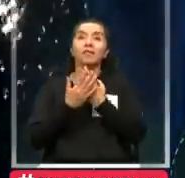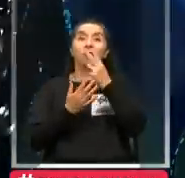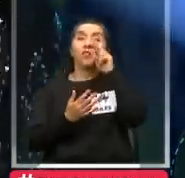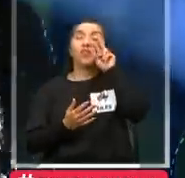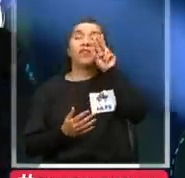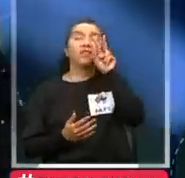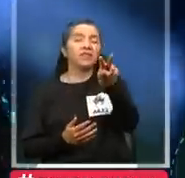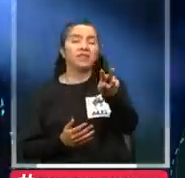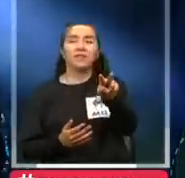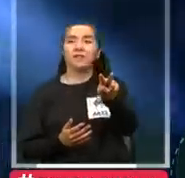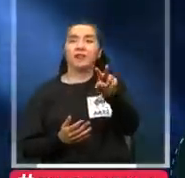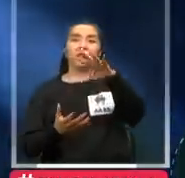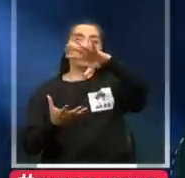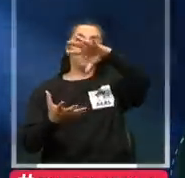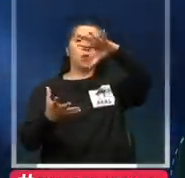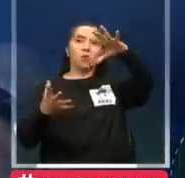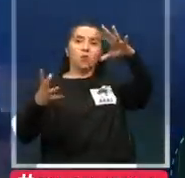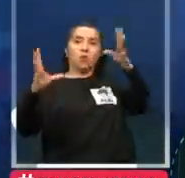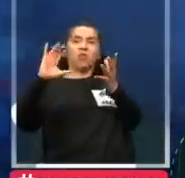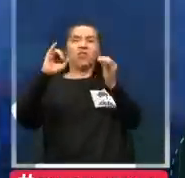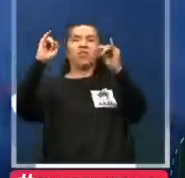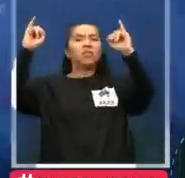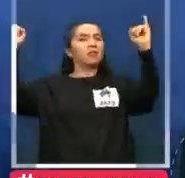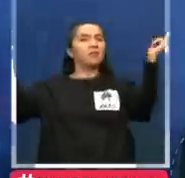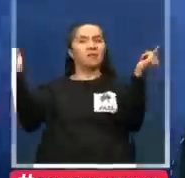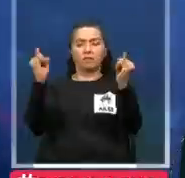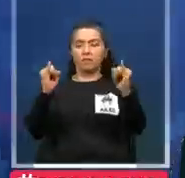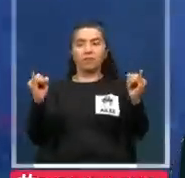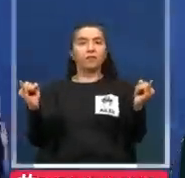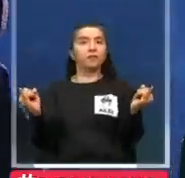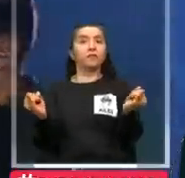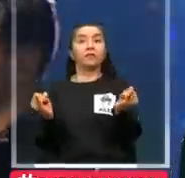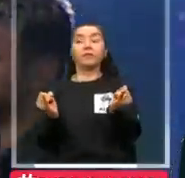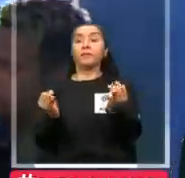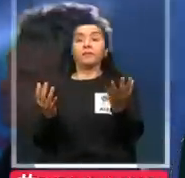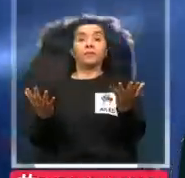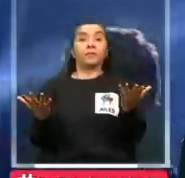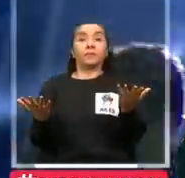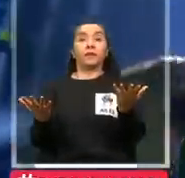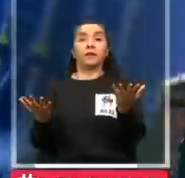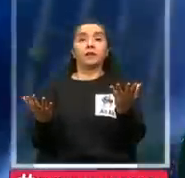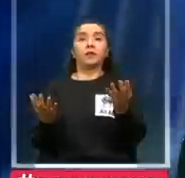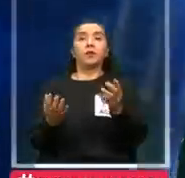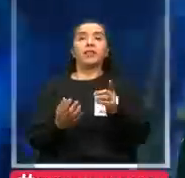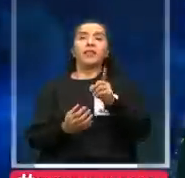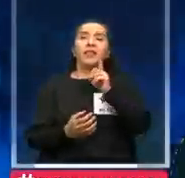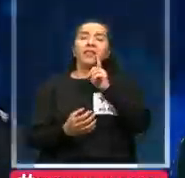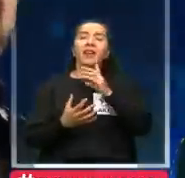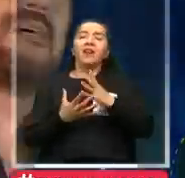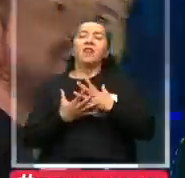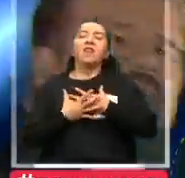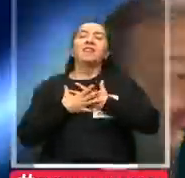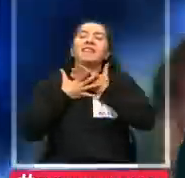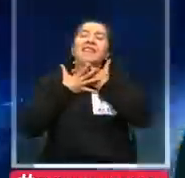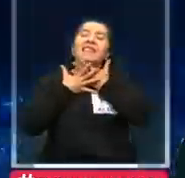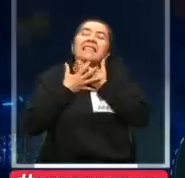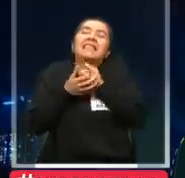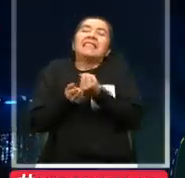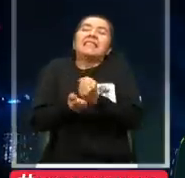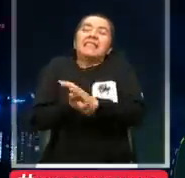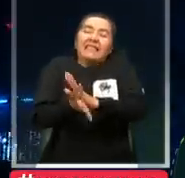Cuando lo ve, ya ve el mundo de otro modo. Tengo ganas de todo.